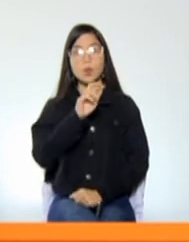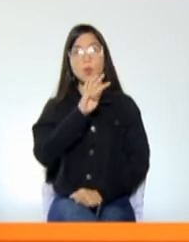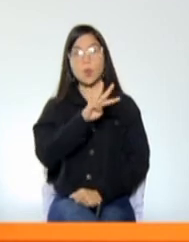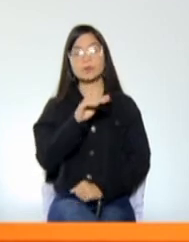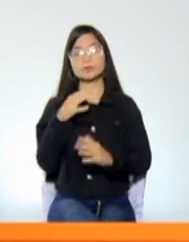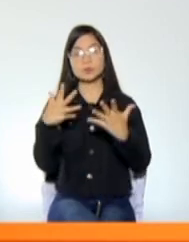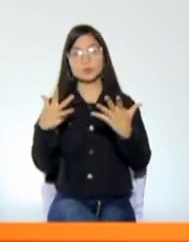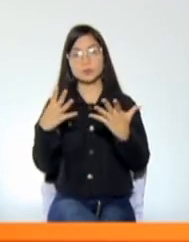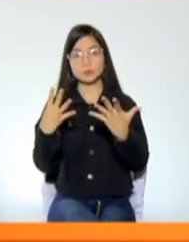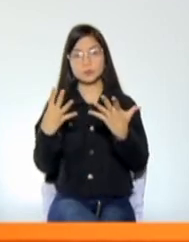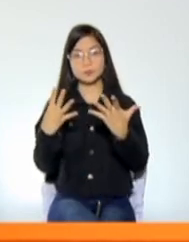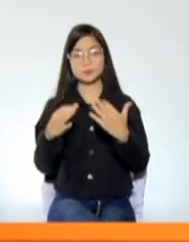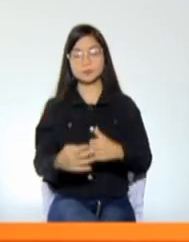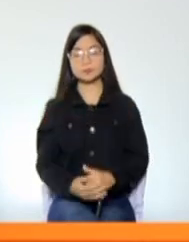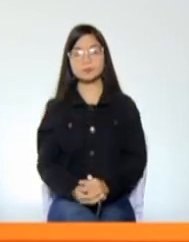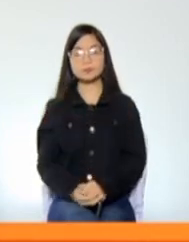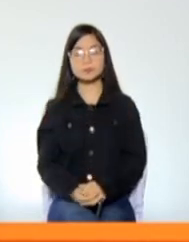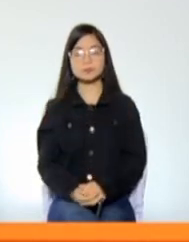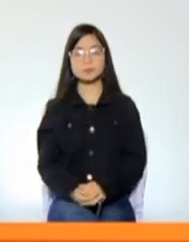49,